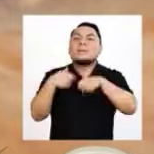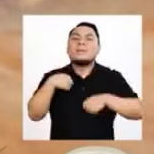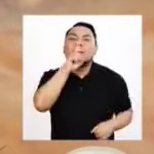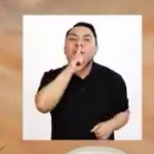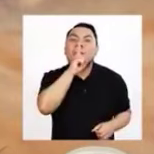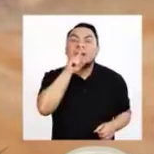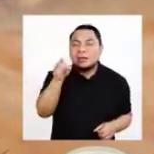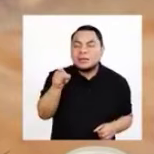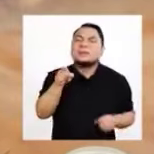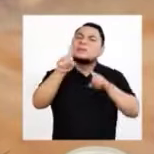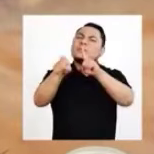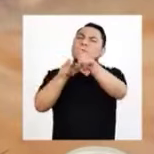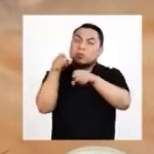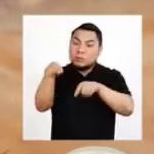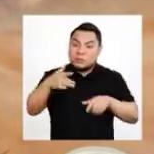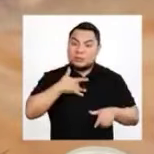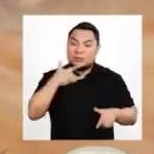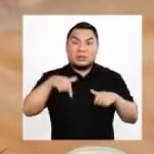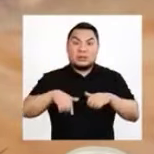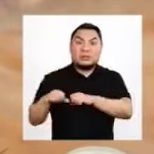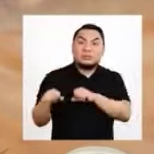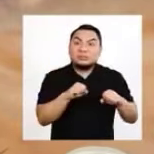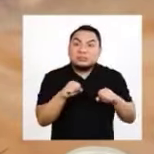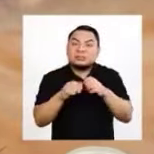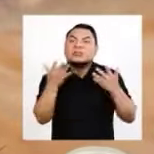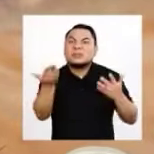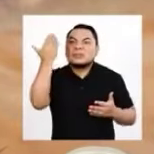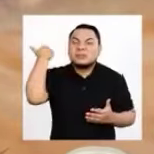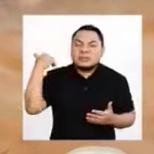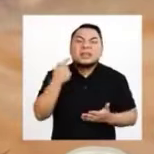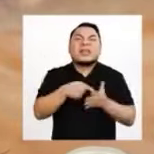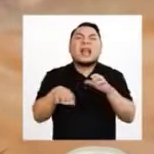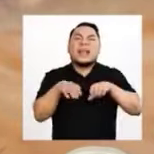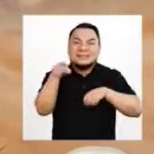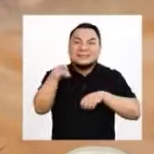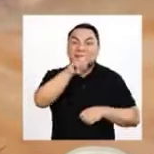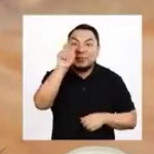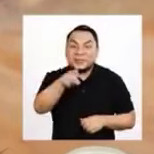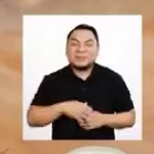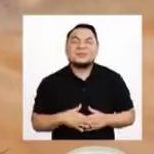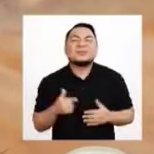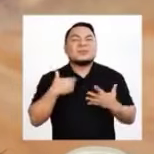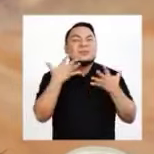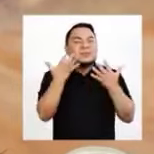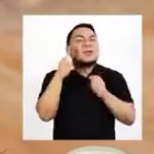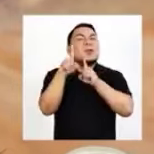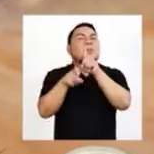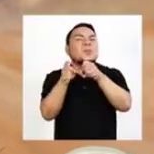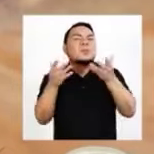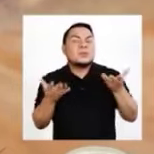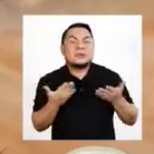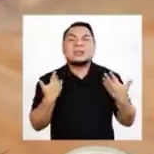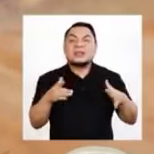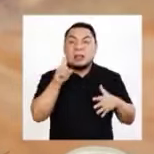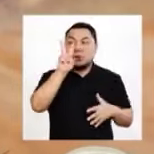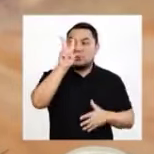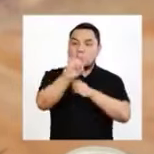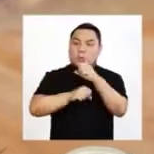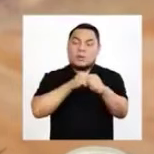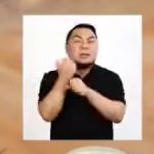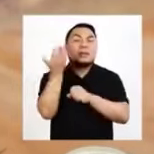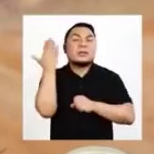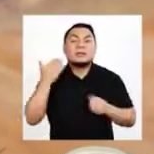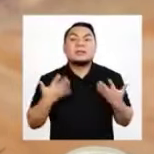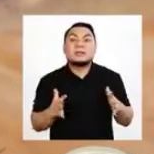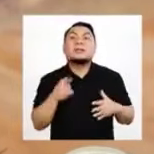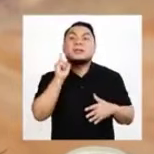Voy a preguntarle a mi papá si acá se sintió. ¿Y qué estaba haciendo? Quiero contarles que